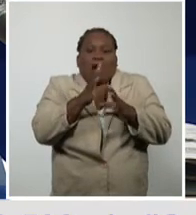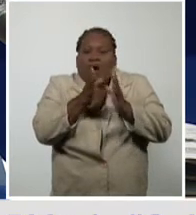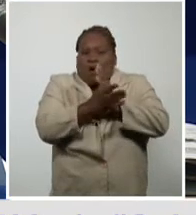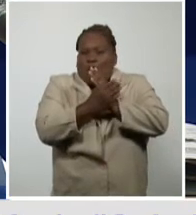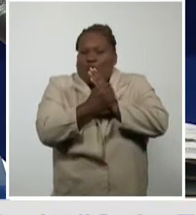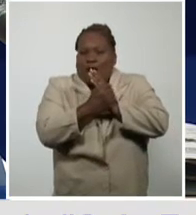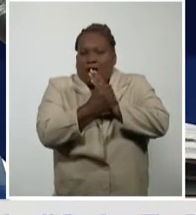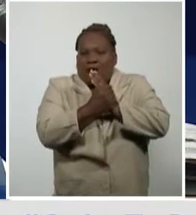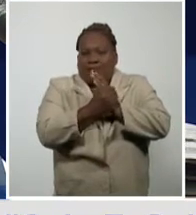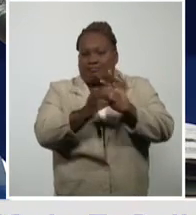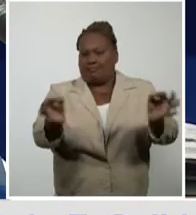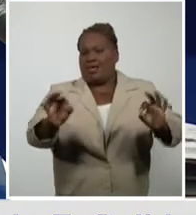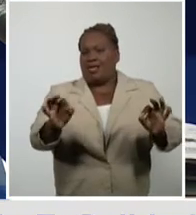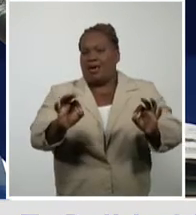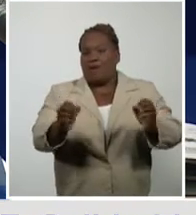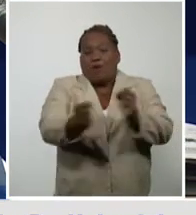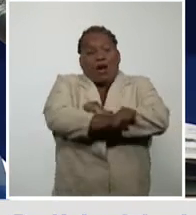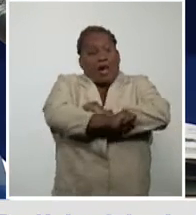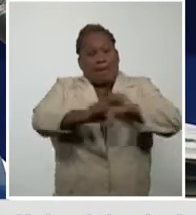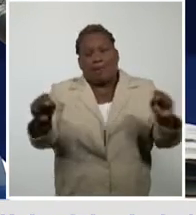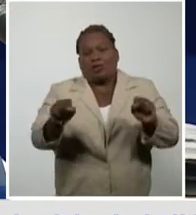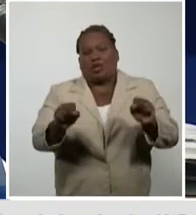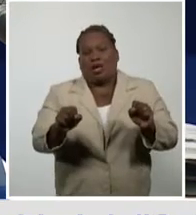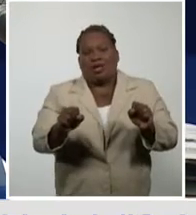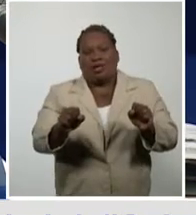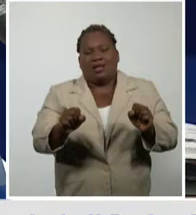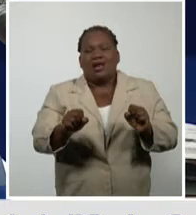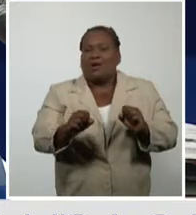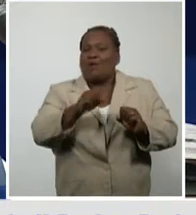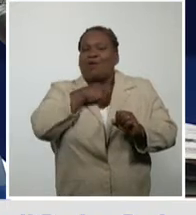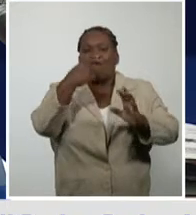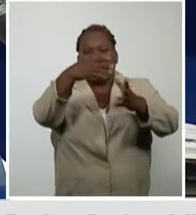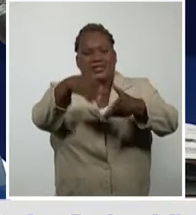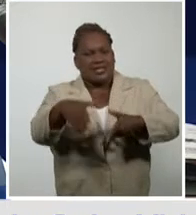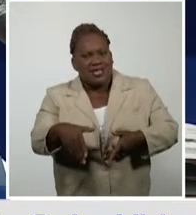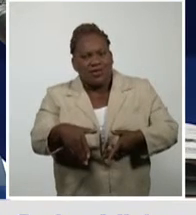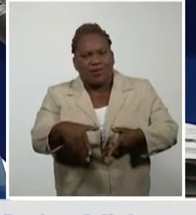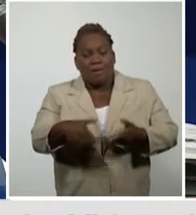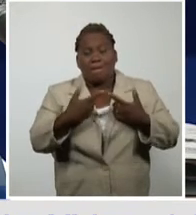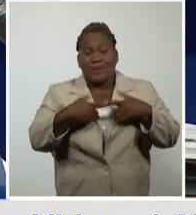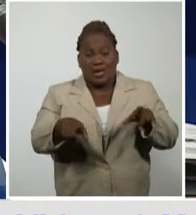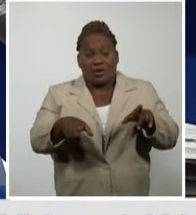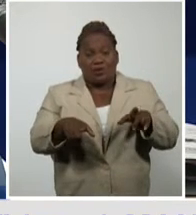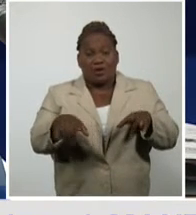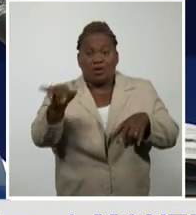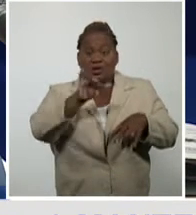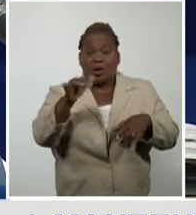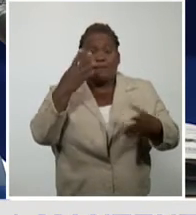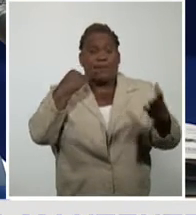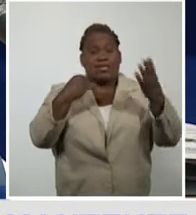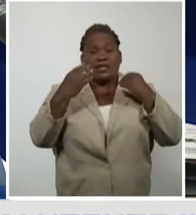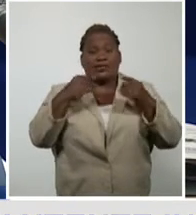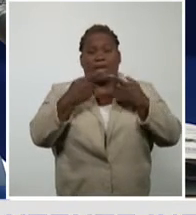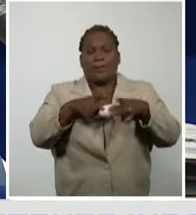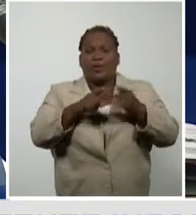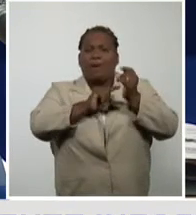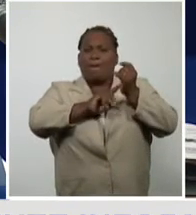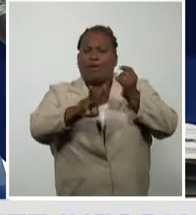porque explota con el número de casos, con el número de fallecidos, pero también me han dicho, pero es que esa provincia a lo